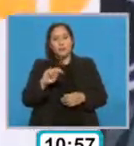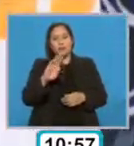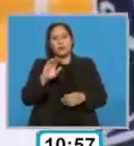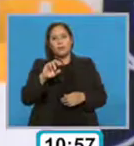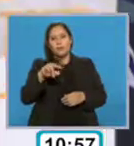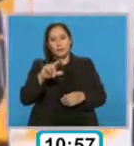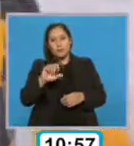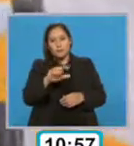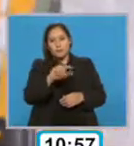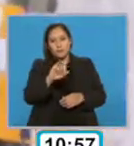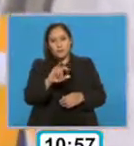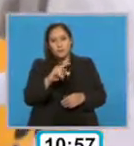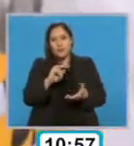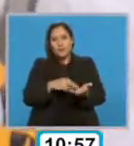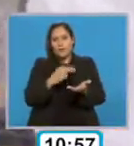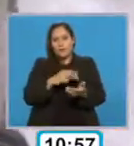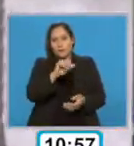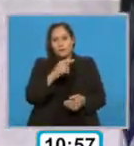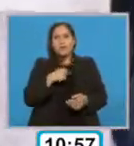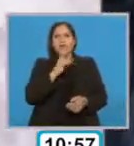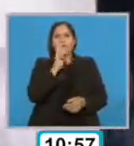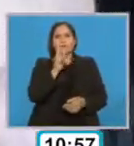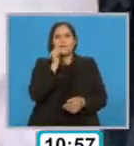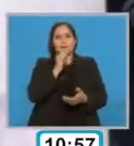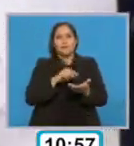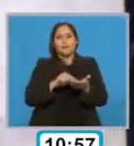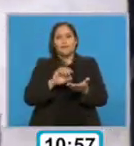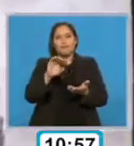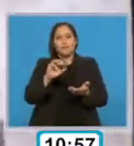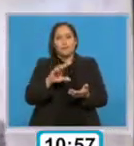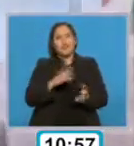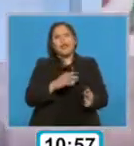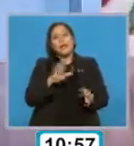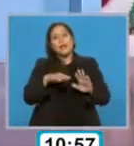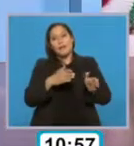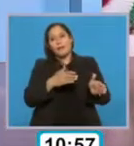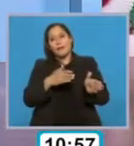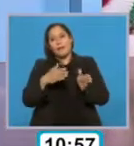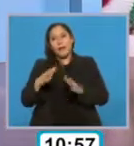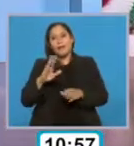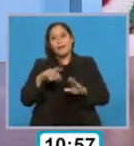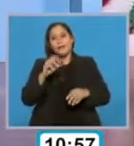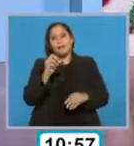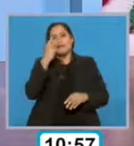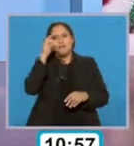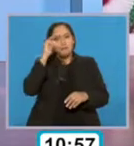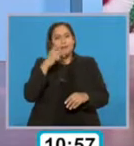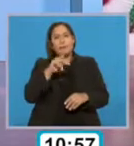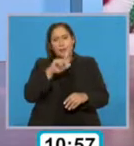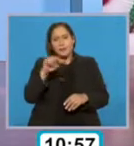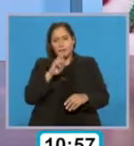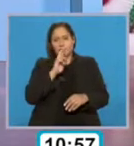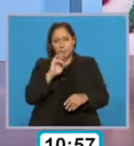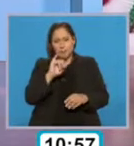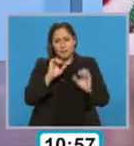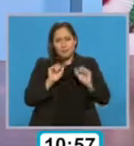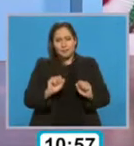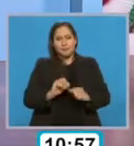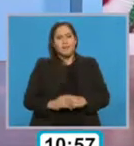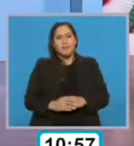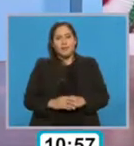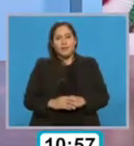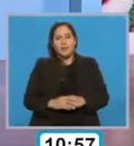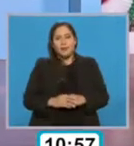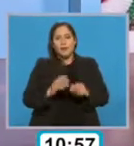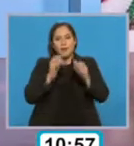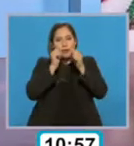Así Sí, tú sí, sí, personalmente, todo, sí, eres de los personalmente. que contesta Me y tardo en todo. contestar porque luego se enojan, pero sí contesto. Ok, eso es importante, que estés Claro. muy atento